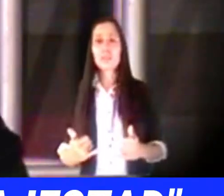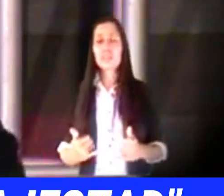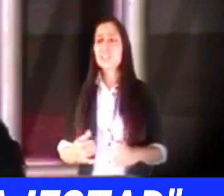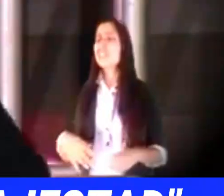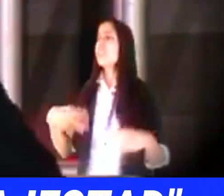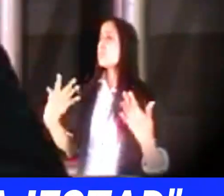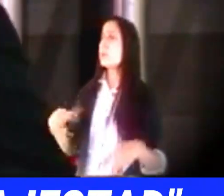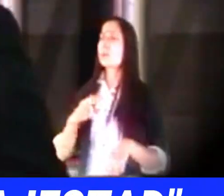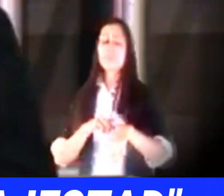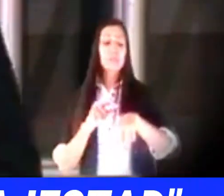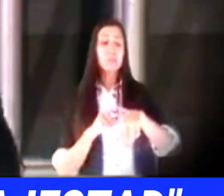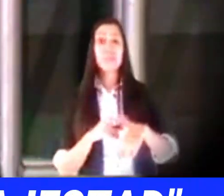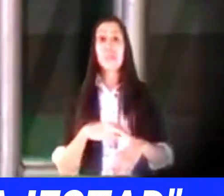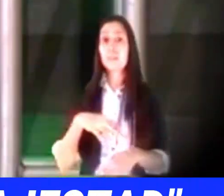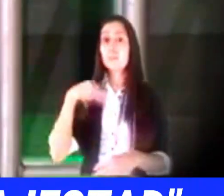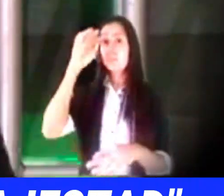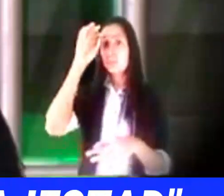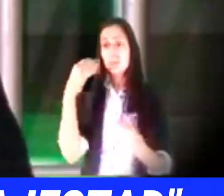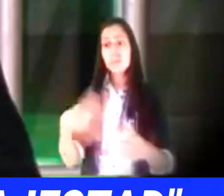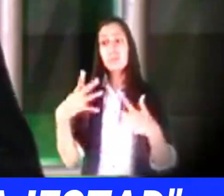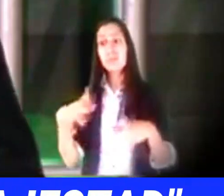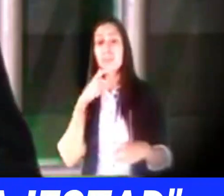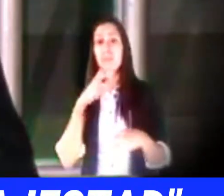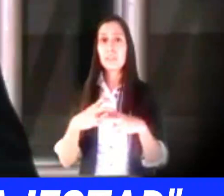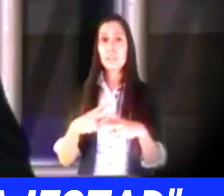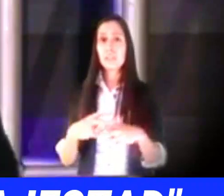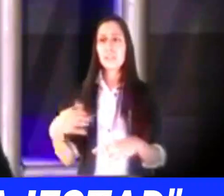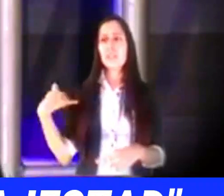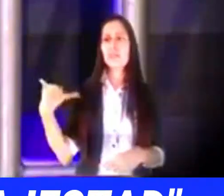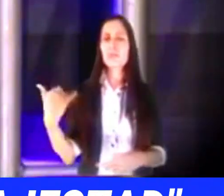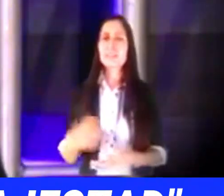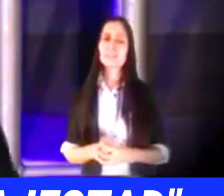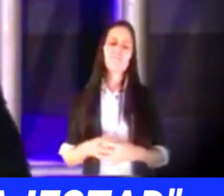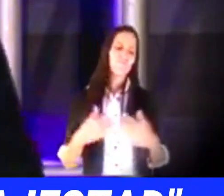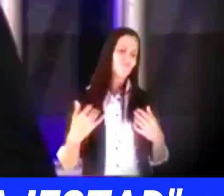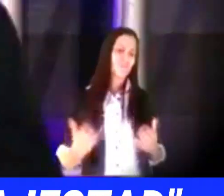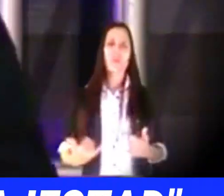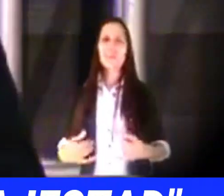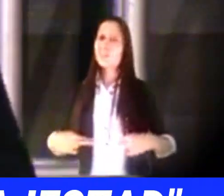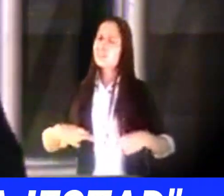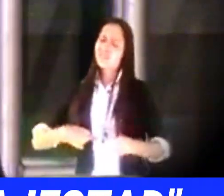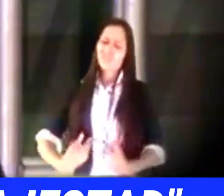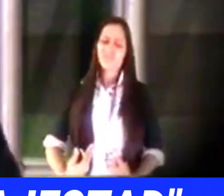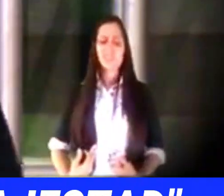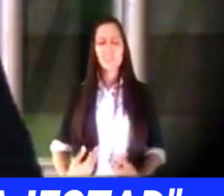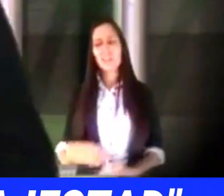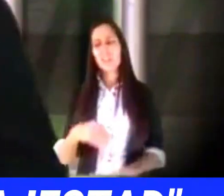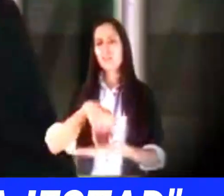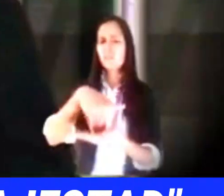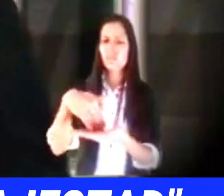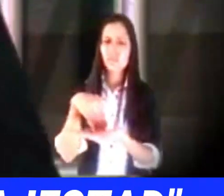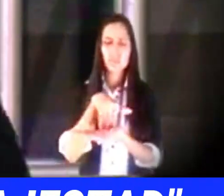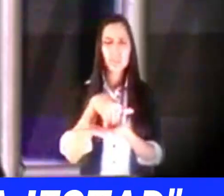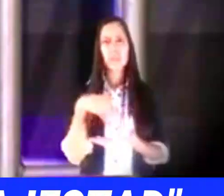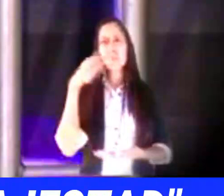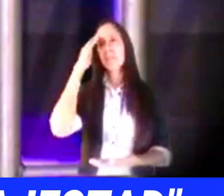muchachos estarán desanimados porque los templos están cerrados? ¿Cuántos estarán desanimados pensando que el show se acabó?